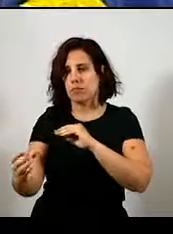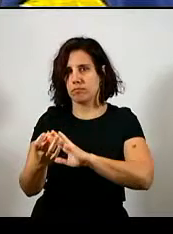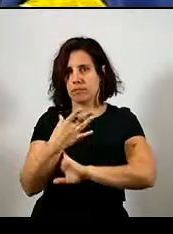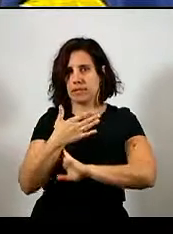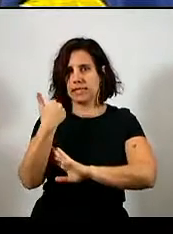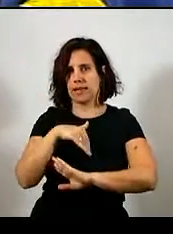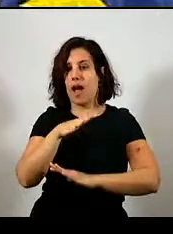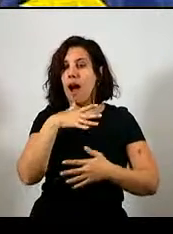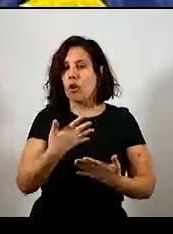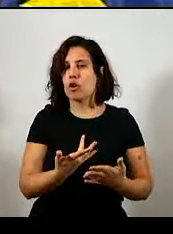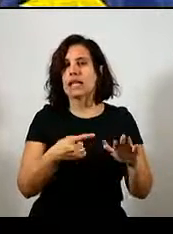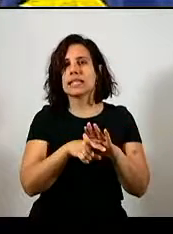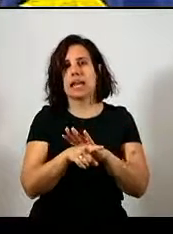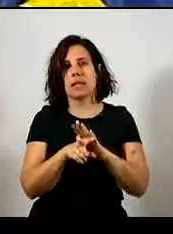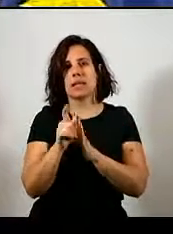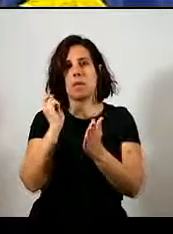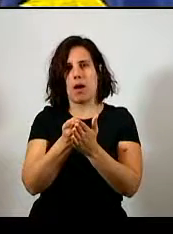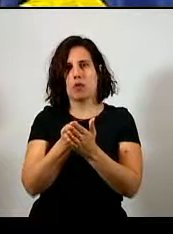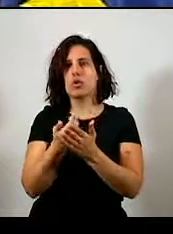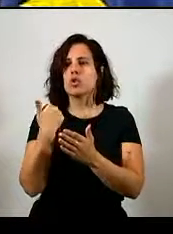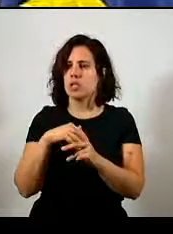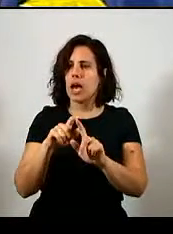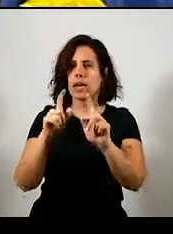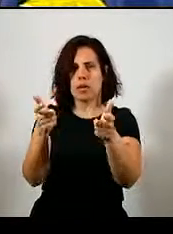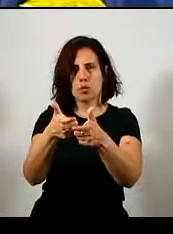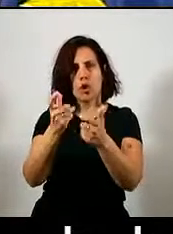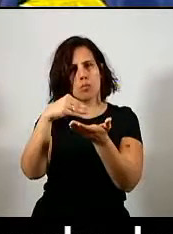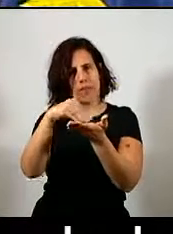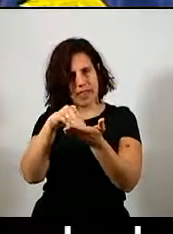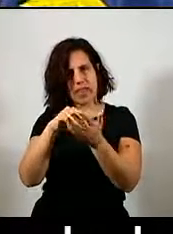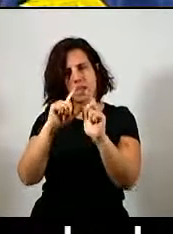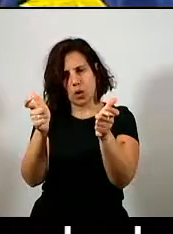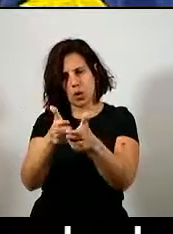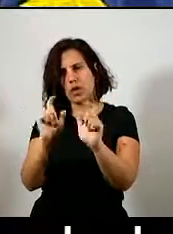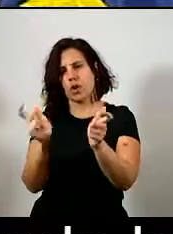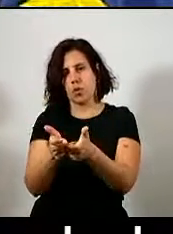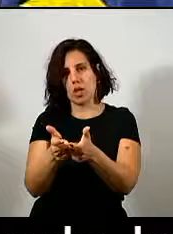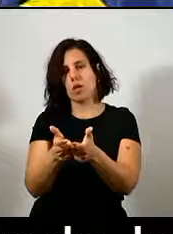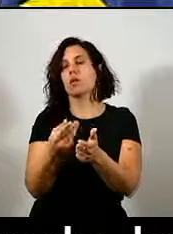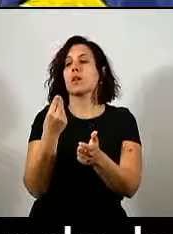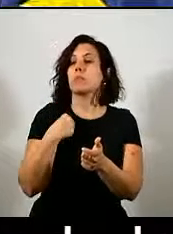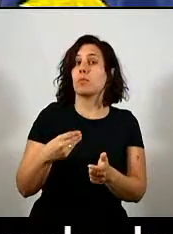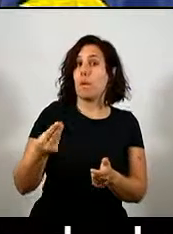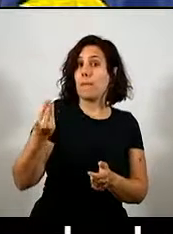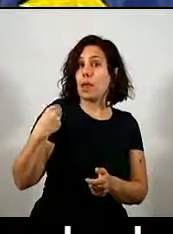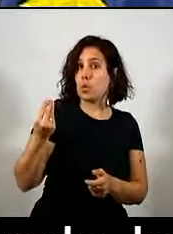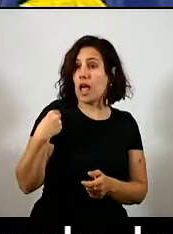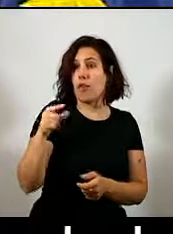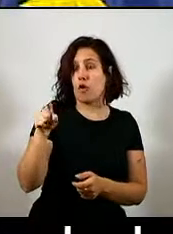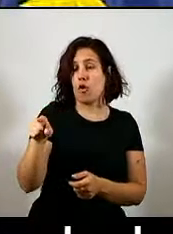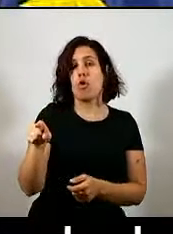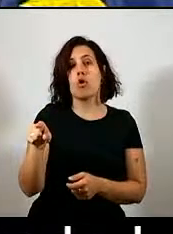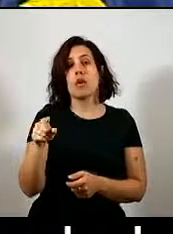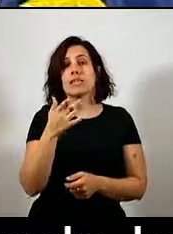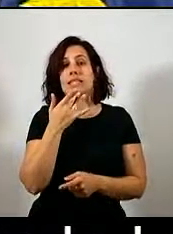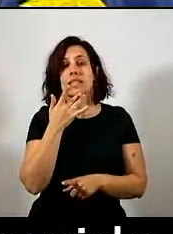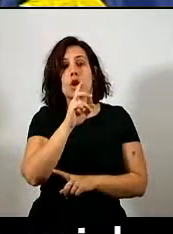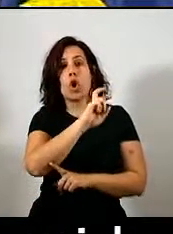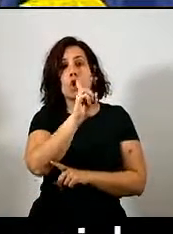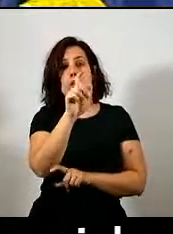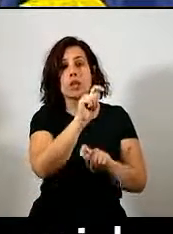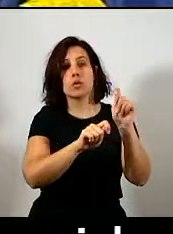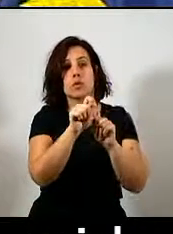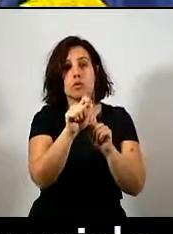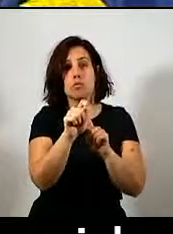pago. Nos hemos reunido en varias ocasiones ya con ellos y sobre su comentario si existe este problema en más asociaciones,